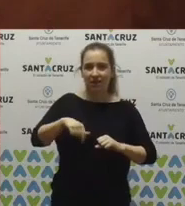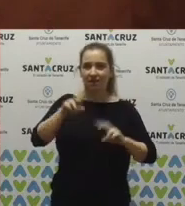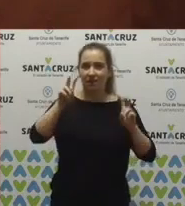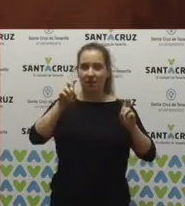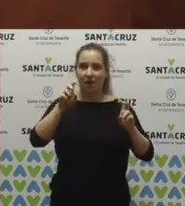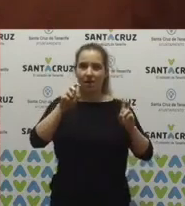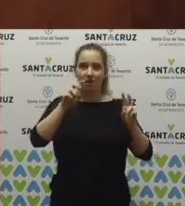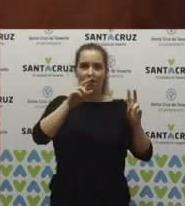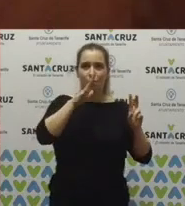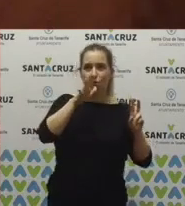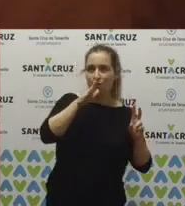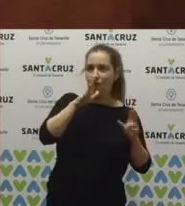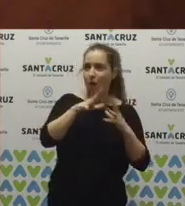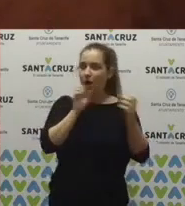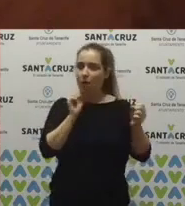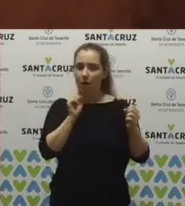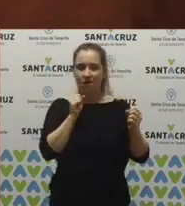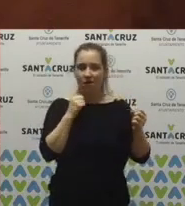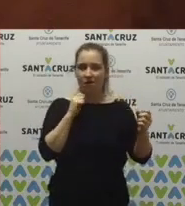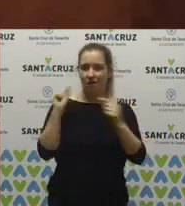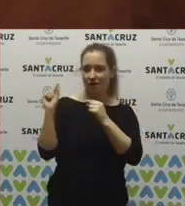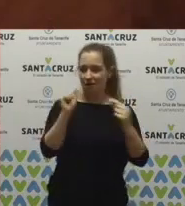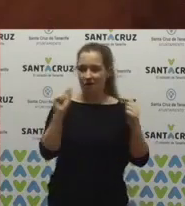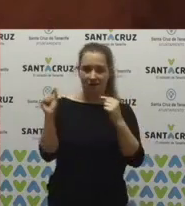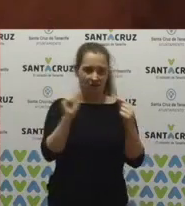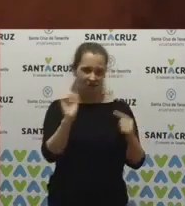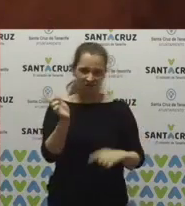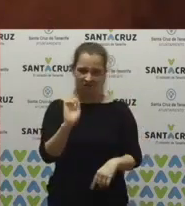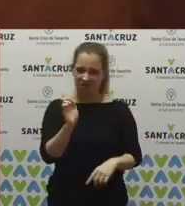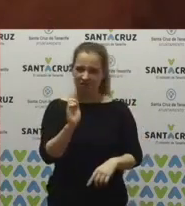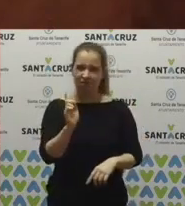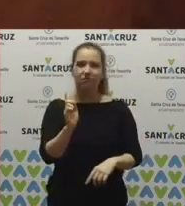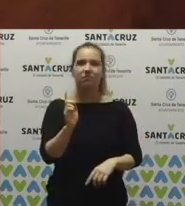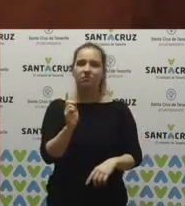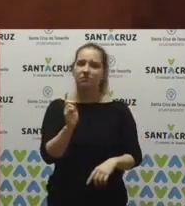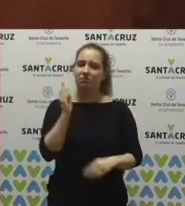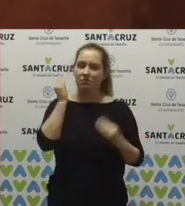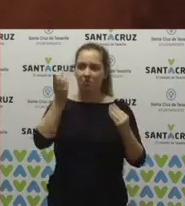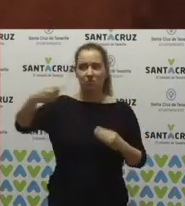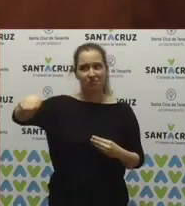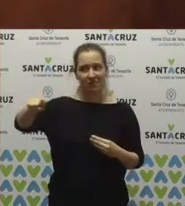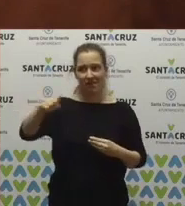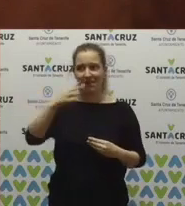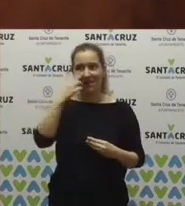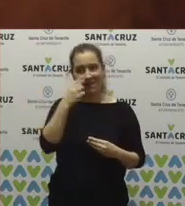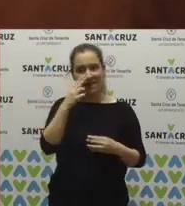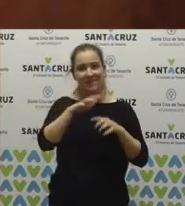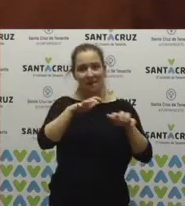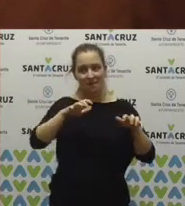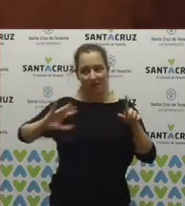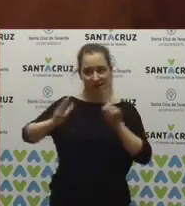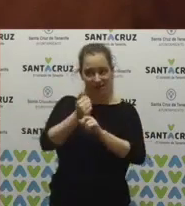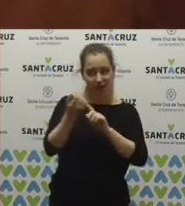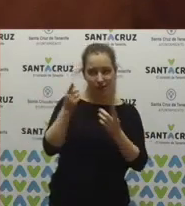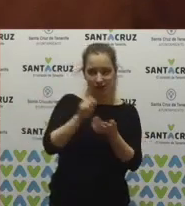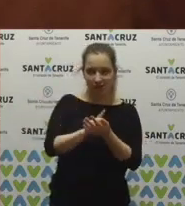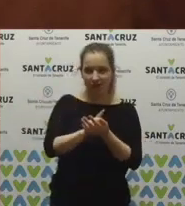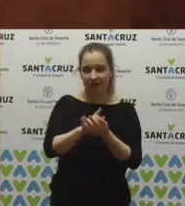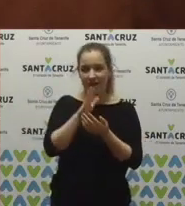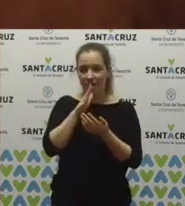calidad yo creo que el grupo de gobierno le interesa recuperar cuanto antes esa mayoría y no estar funcionando con la normalidad de